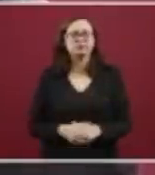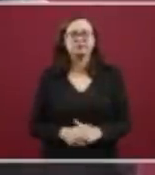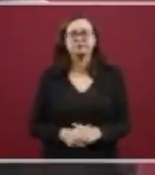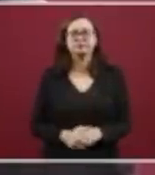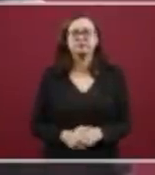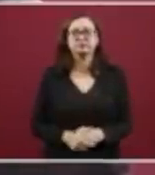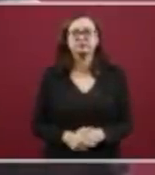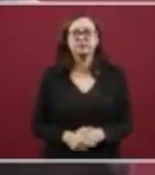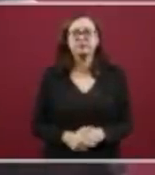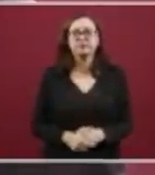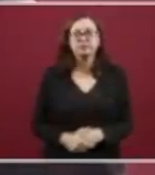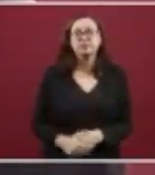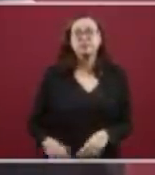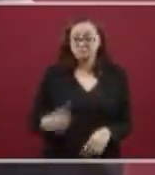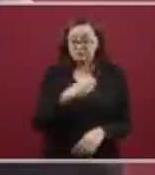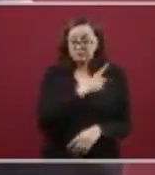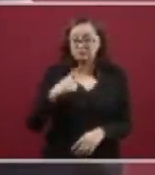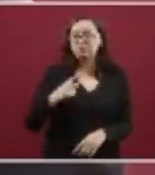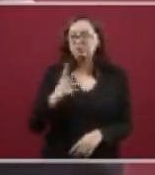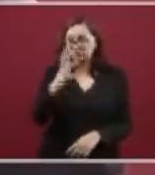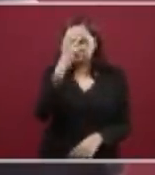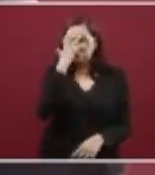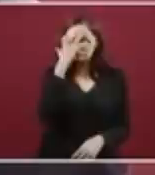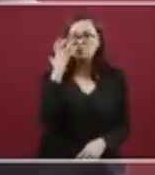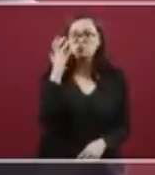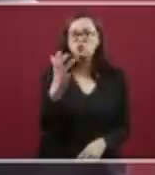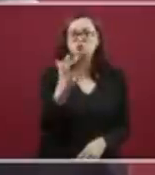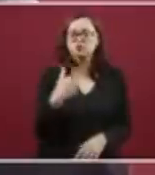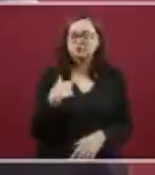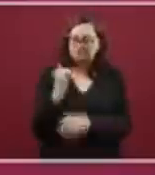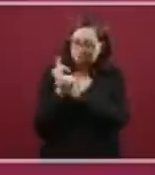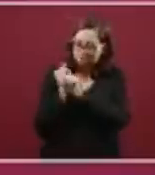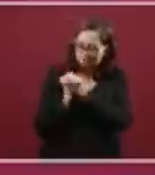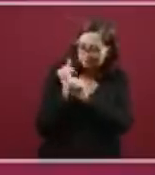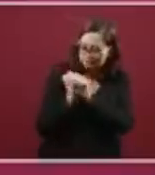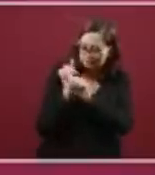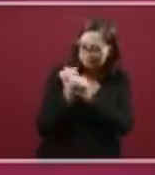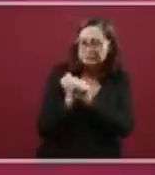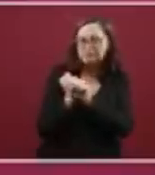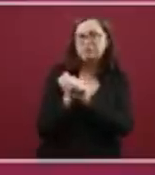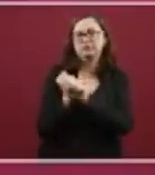Entonces, se tiene que actuar, se tiene que investigar